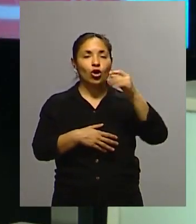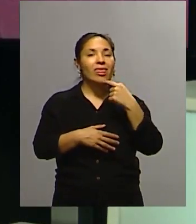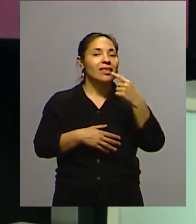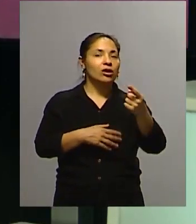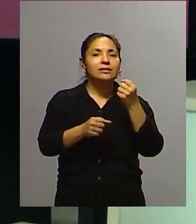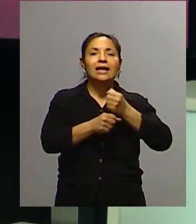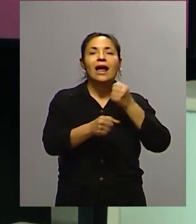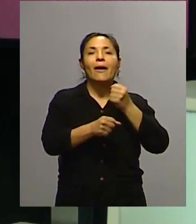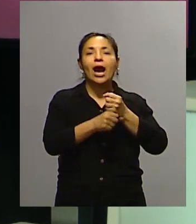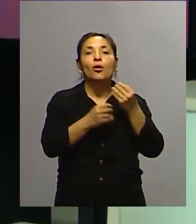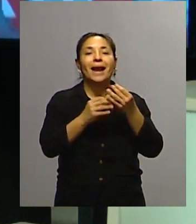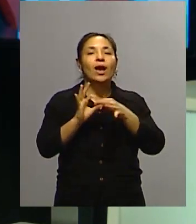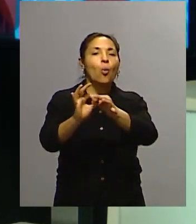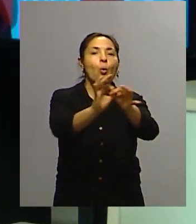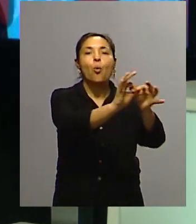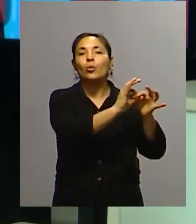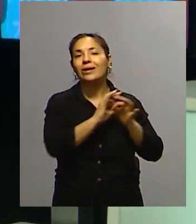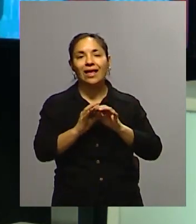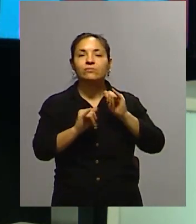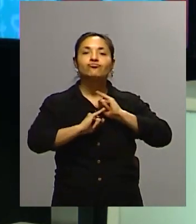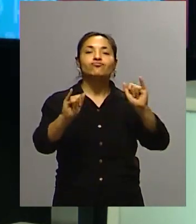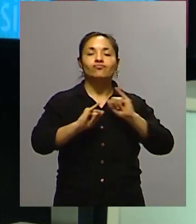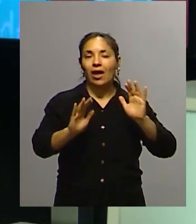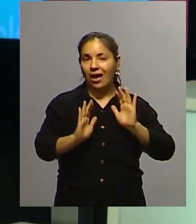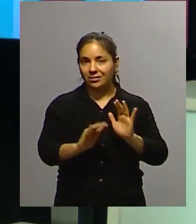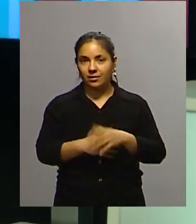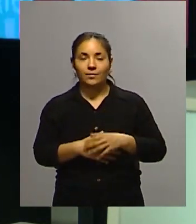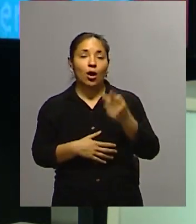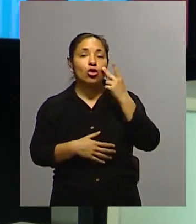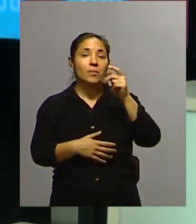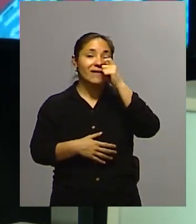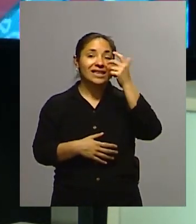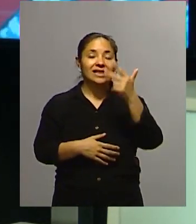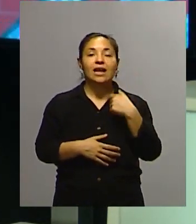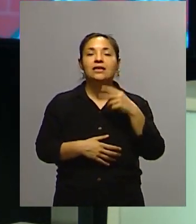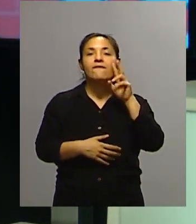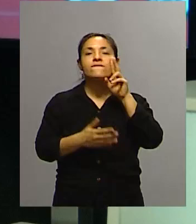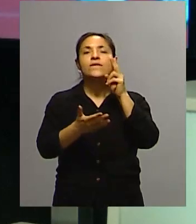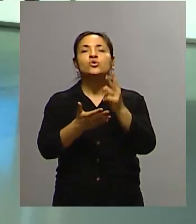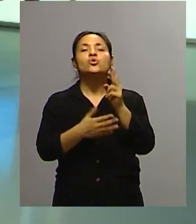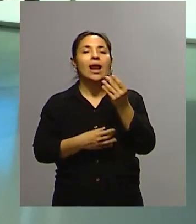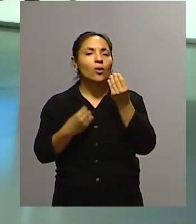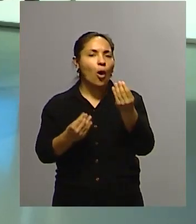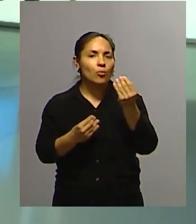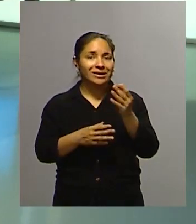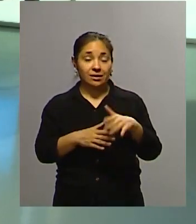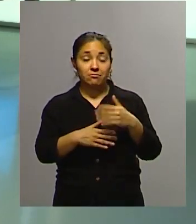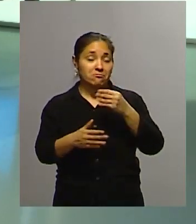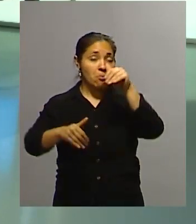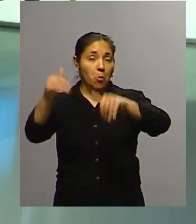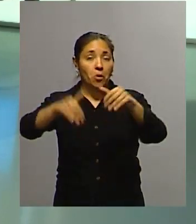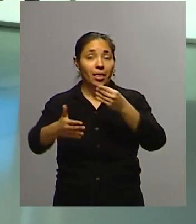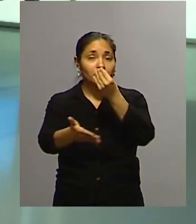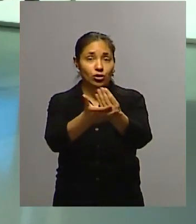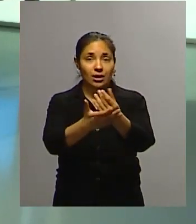en el Partido Justicialista porque ese es el mensaje que siempre transmiten. ¿Cómo se ven en el 2023? ¿En unas pasos? Digo, también teniendo en cuenta que hay un proyecto de